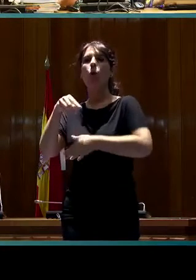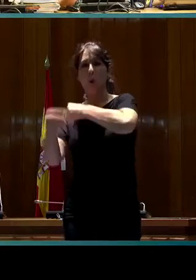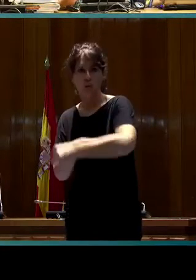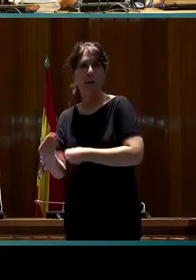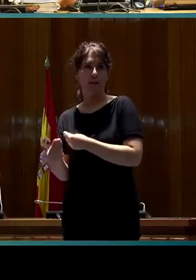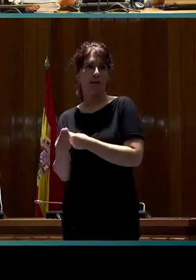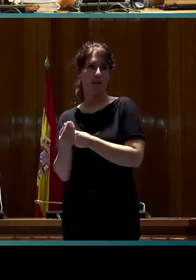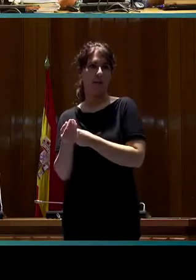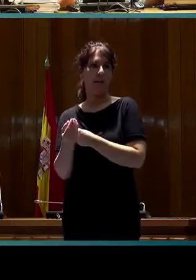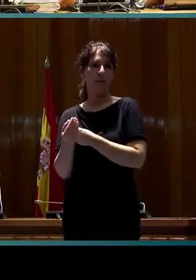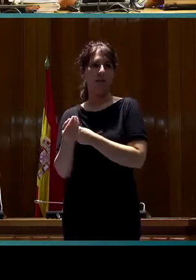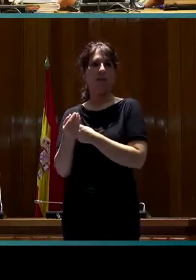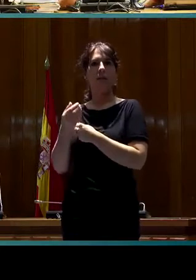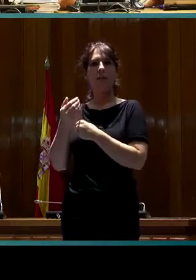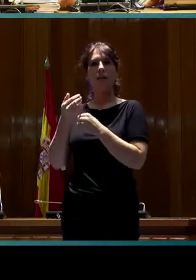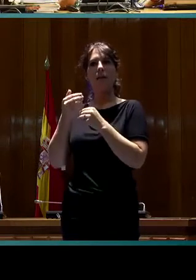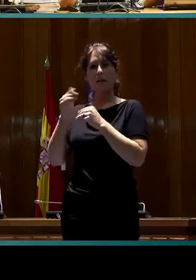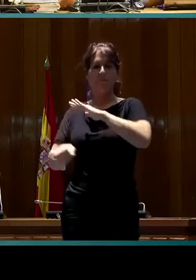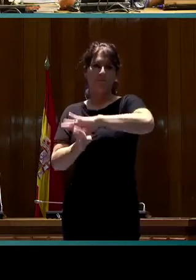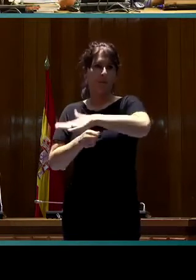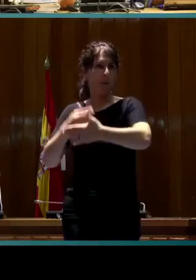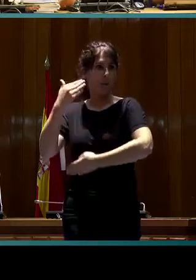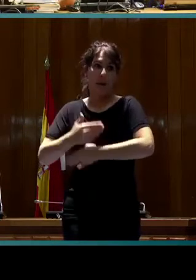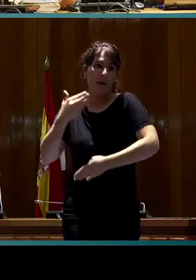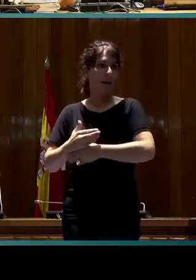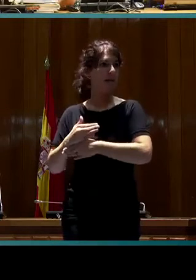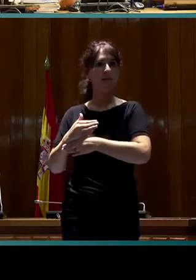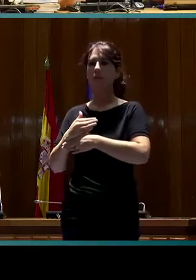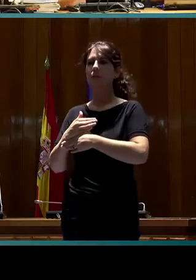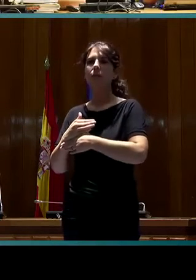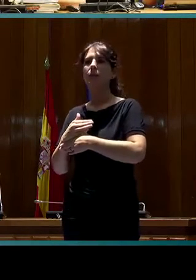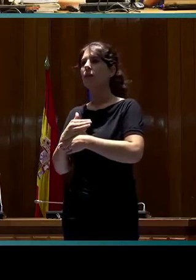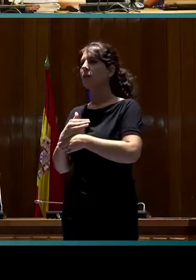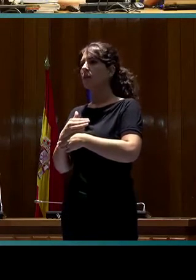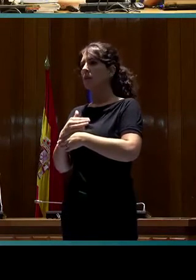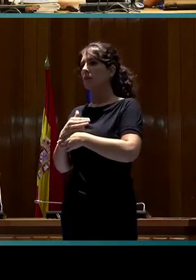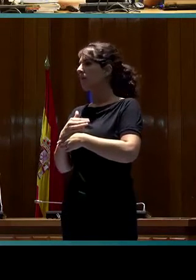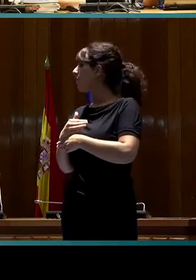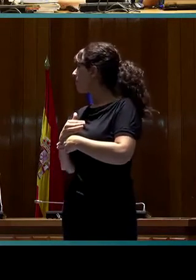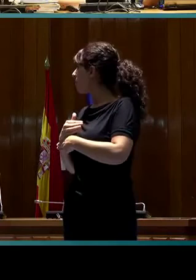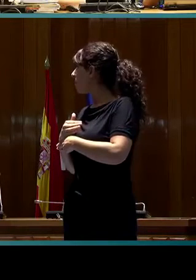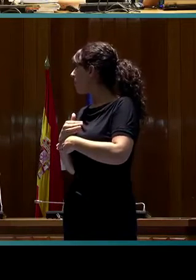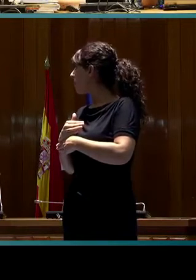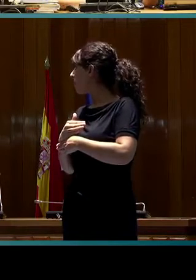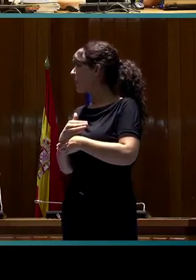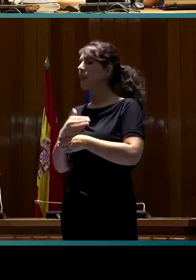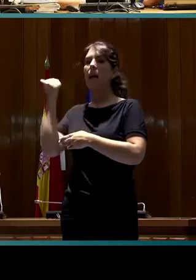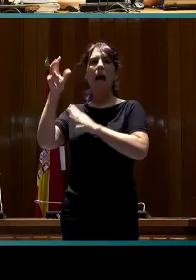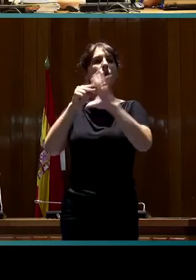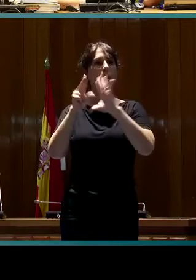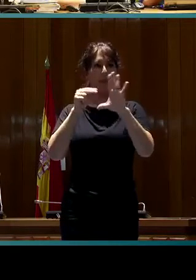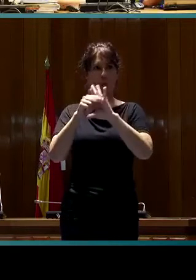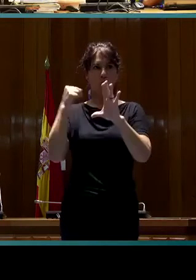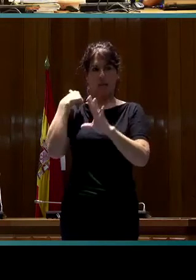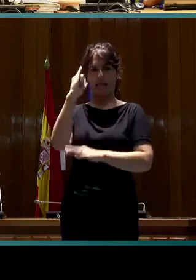en cambio ves que siguen habiendo estas barreras. En cuanto a humanas, hay un vídeo que si nos da tiempo al final lo pondría, si no,